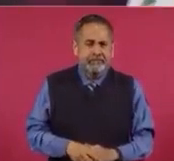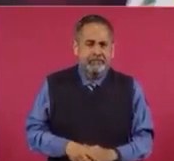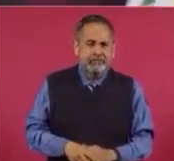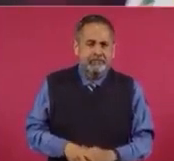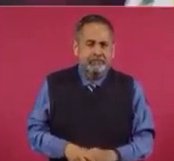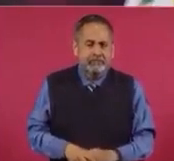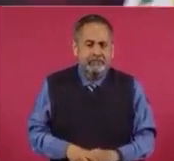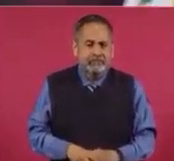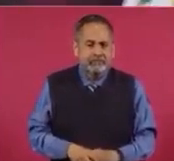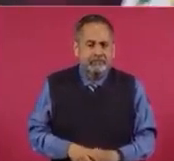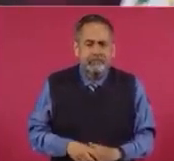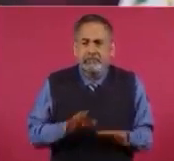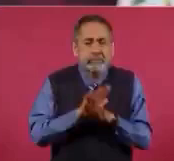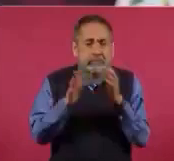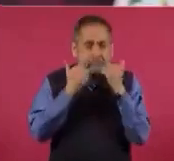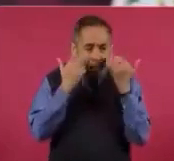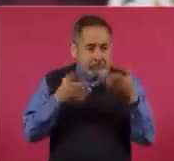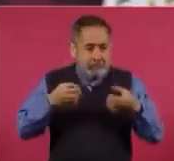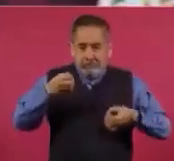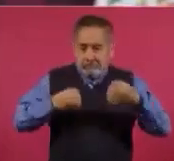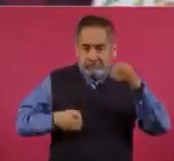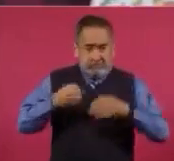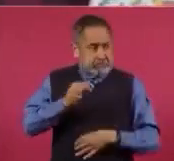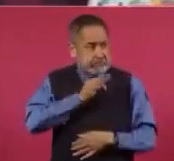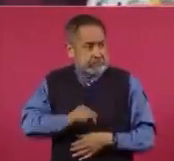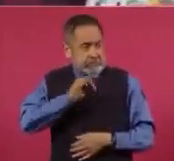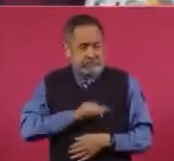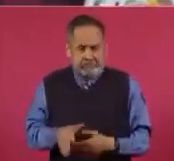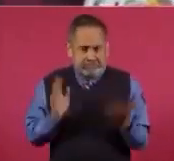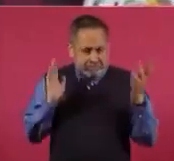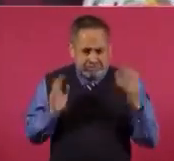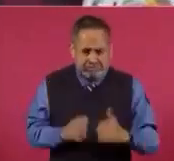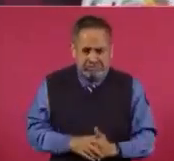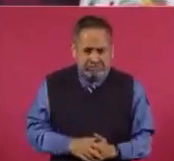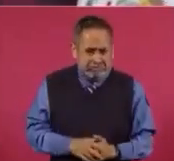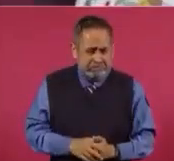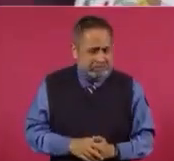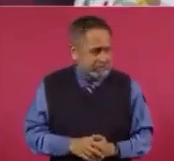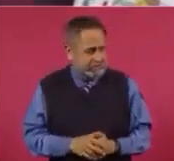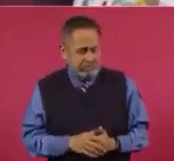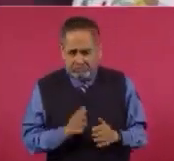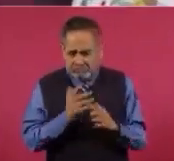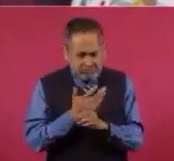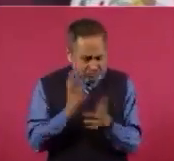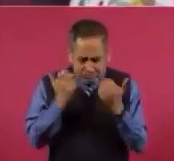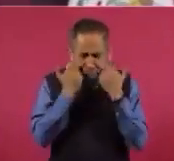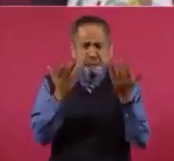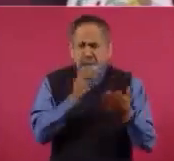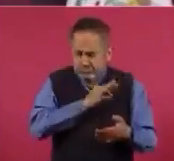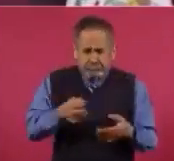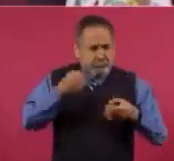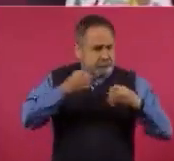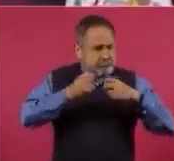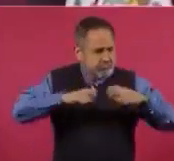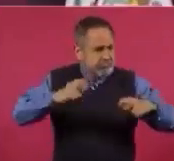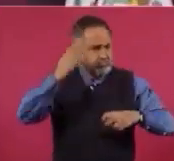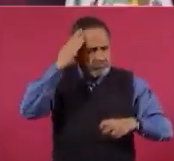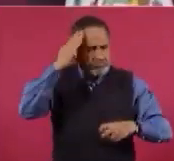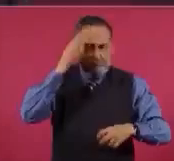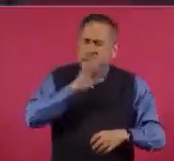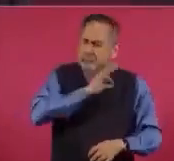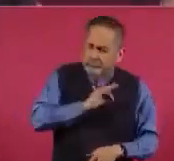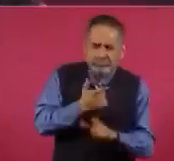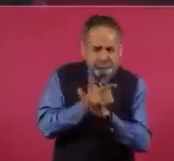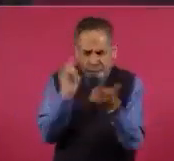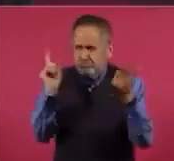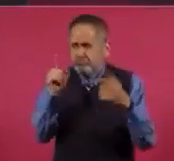este cualquiera va a ser juez cualquiera va a ser magistrado cualquiera va a ser ministro